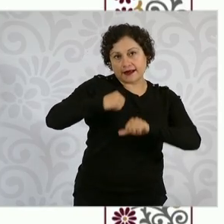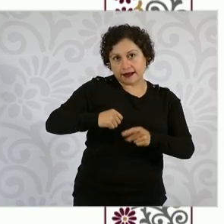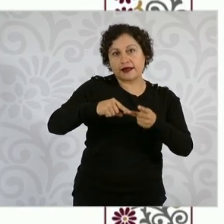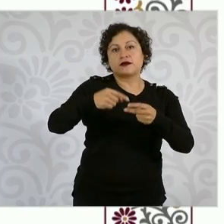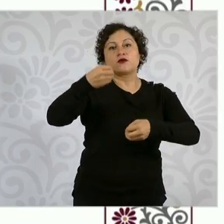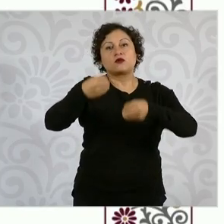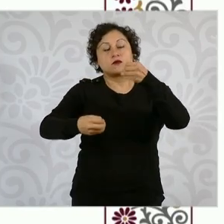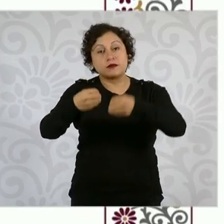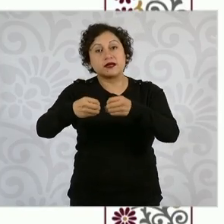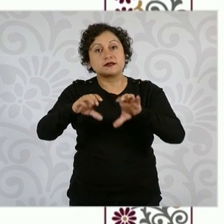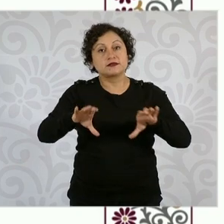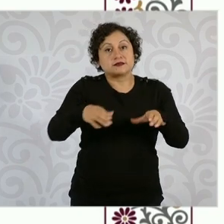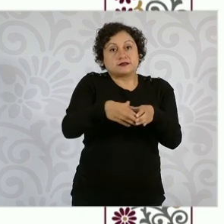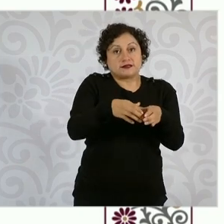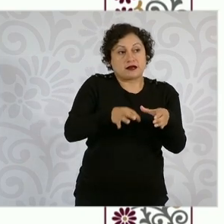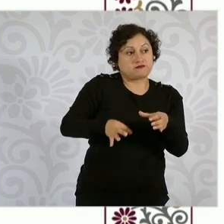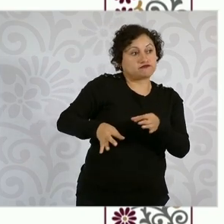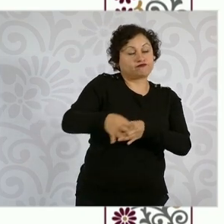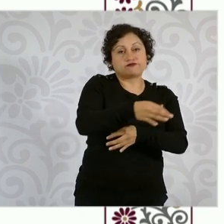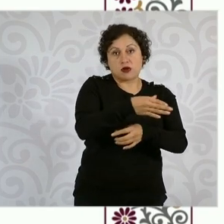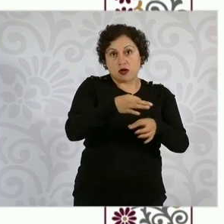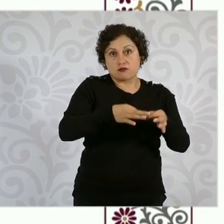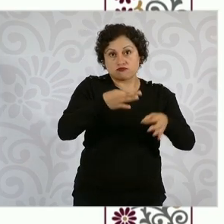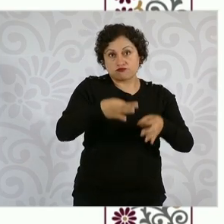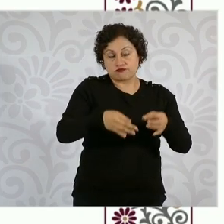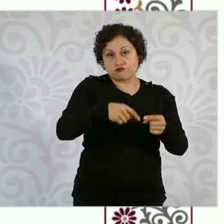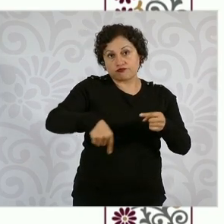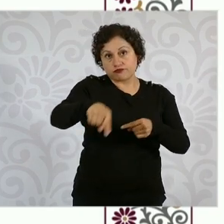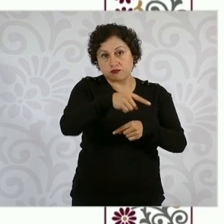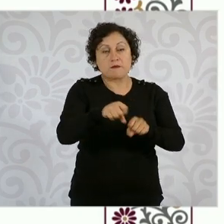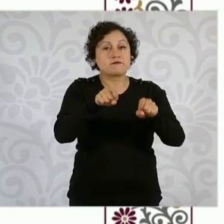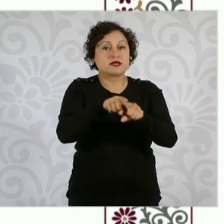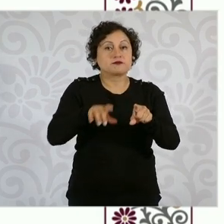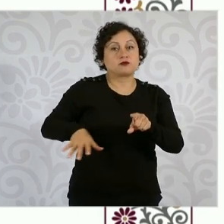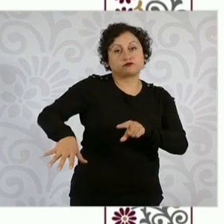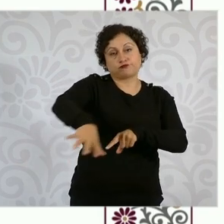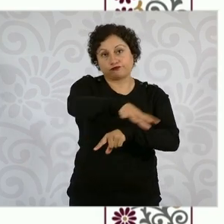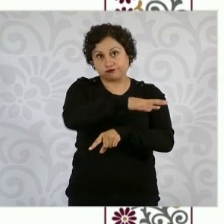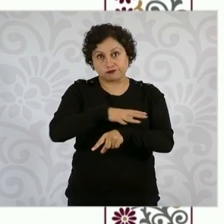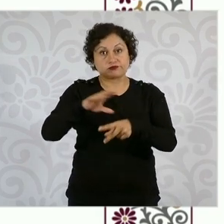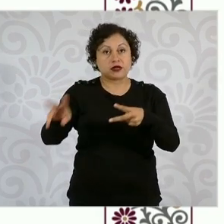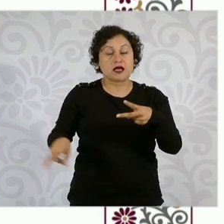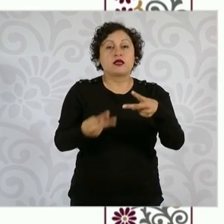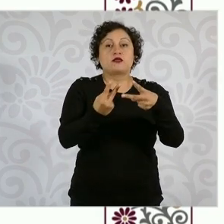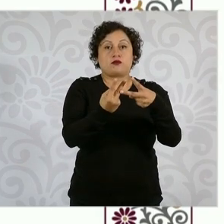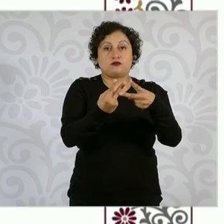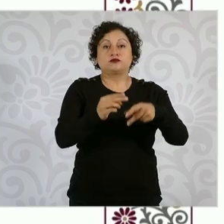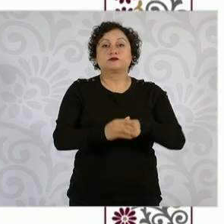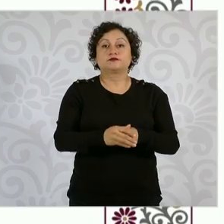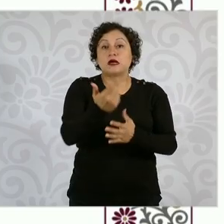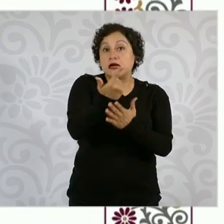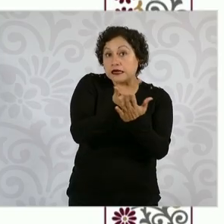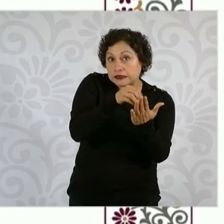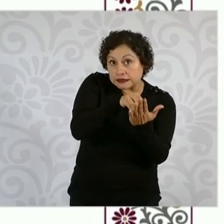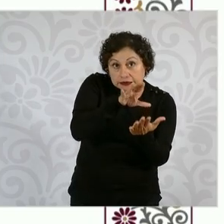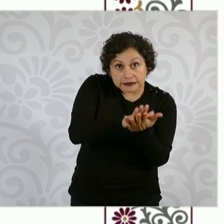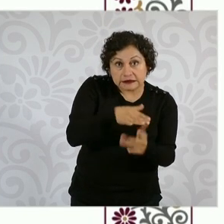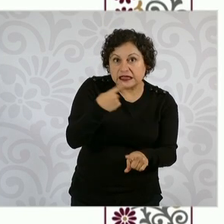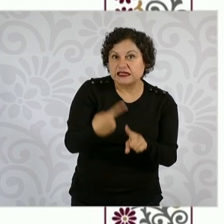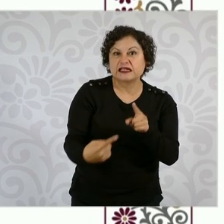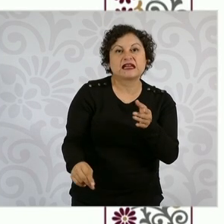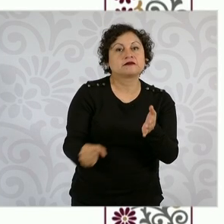magistrados colegiados de circuito y jueces de distrito. Los listados serán aprobados por los poderes de la